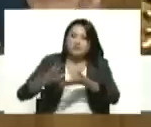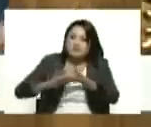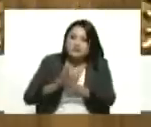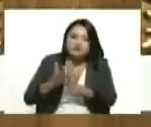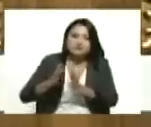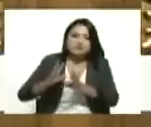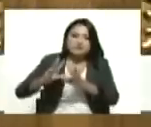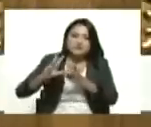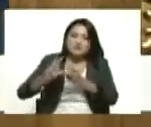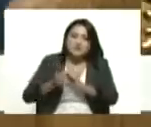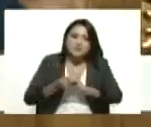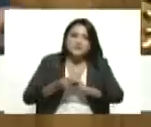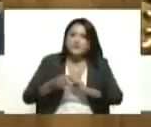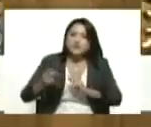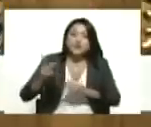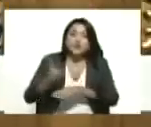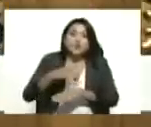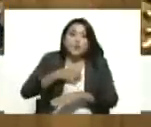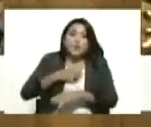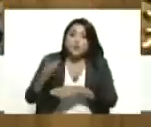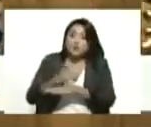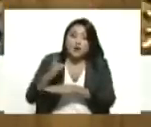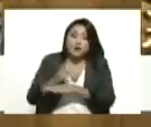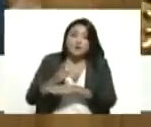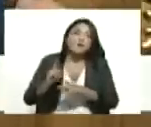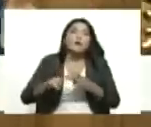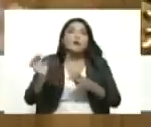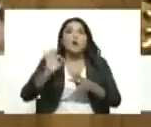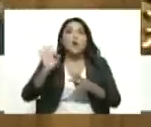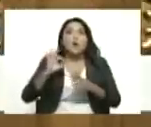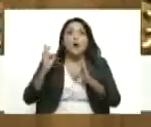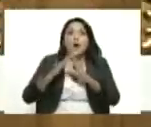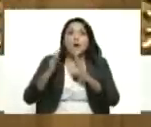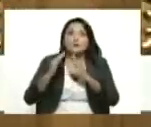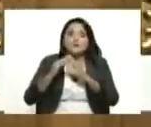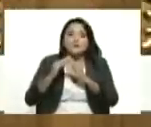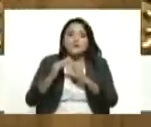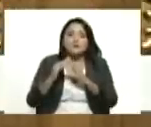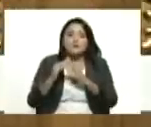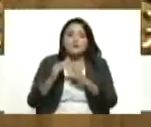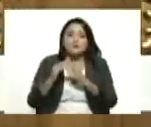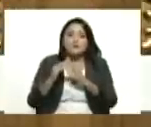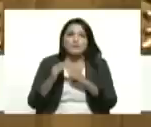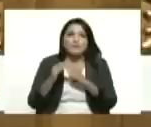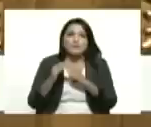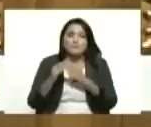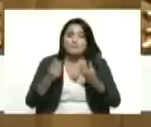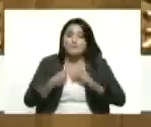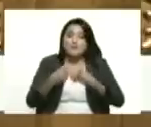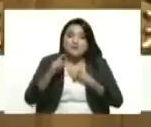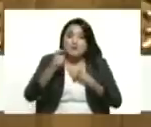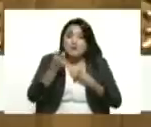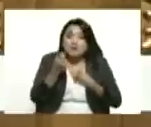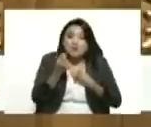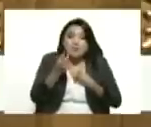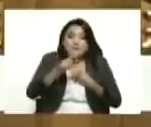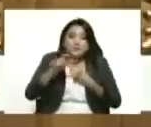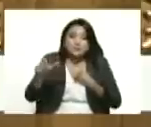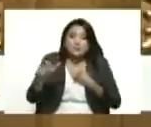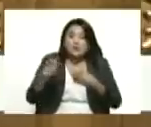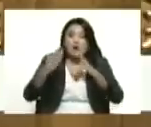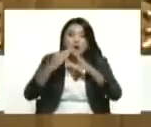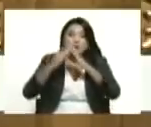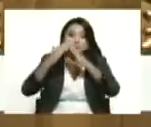No puede disponer una casa, el que sabe pues que si no vive nadie ahí, se